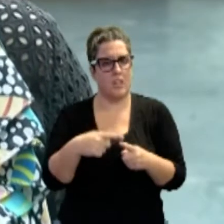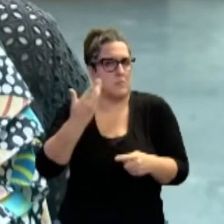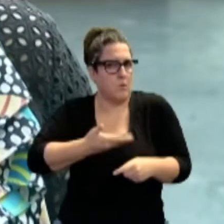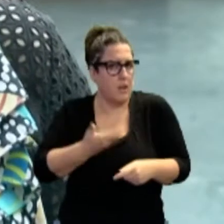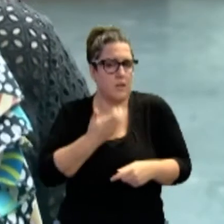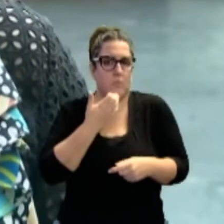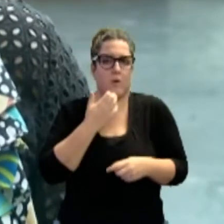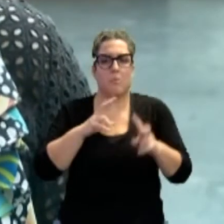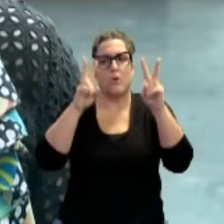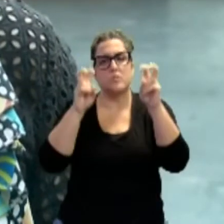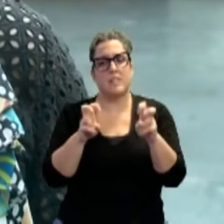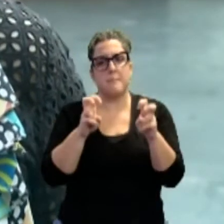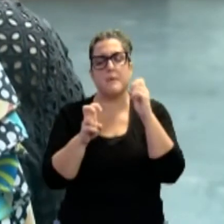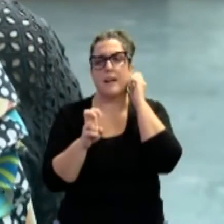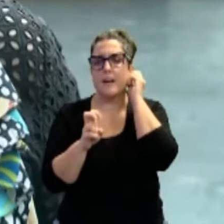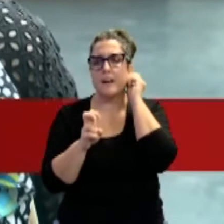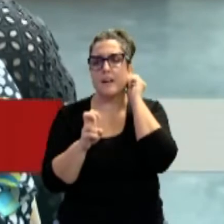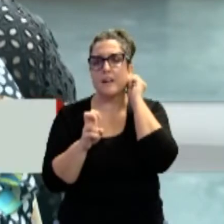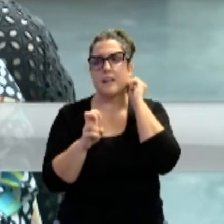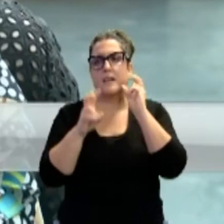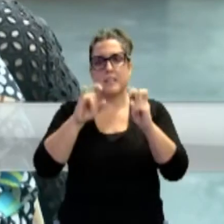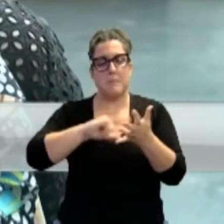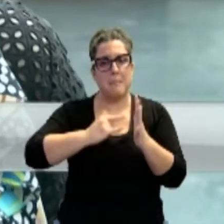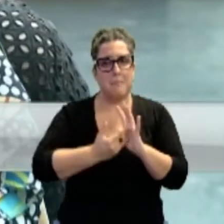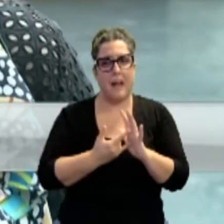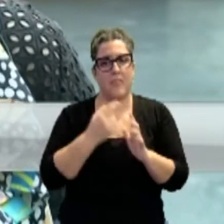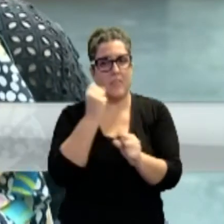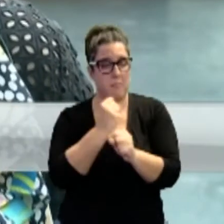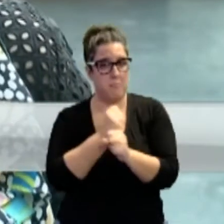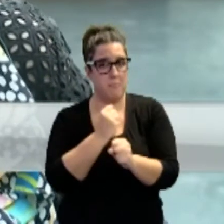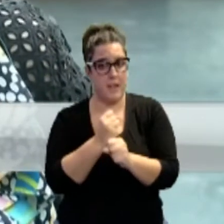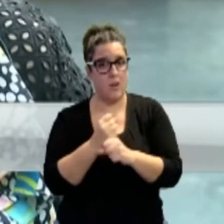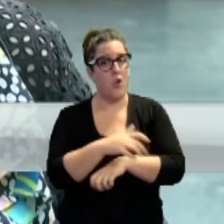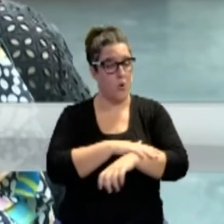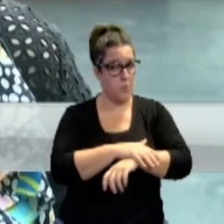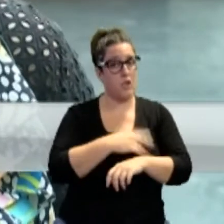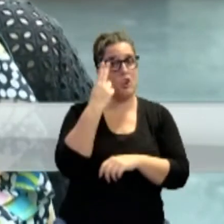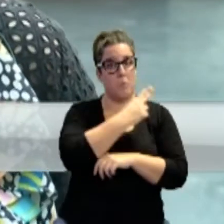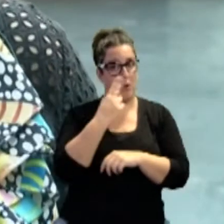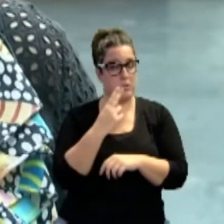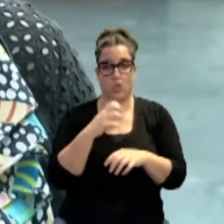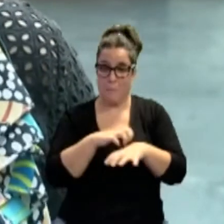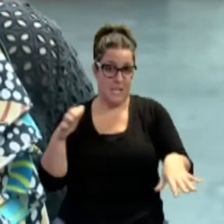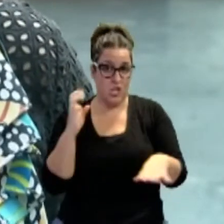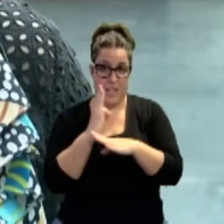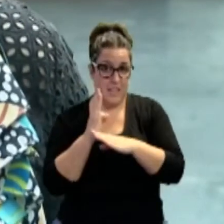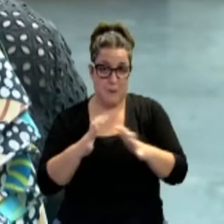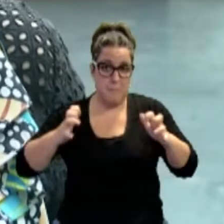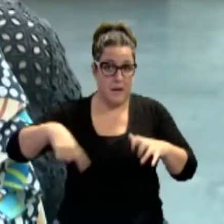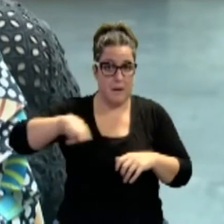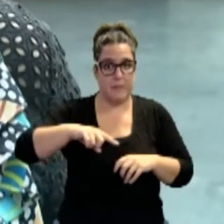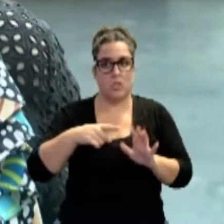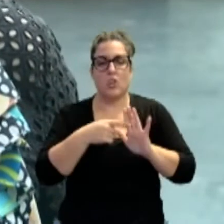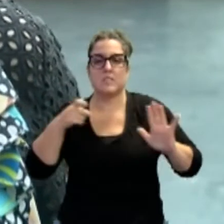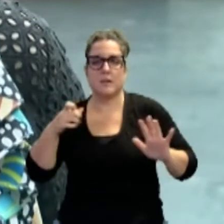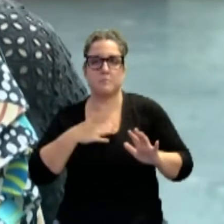lo que tiene que ver con ese plan de empleo, que hay un compromiso del Gobierno y de la mayoría parlamentaria, solamente con la abstención de Bildu, de